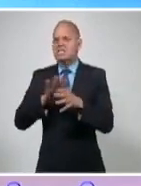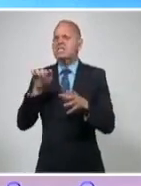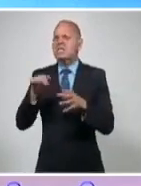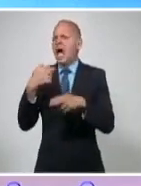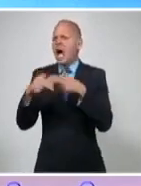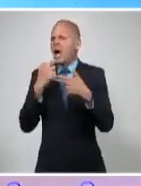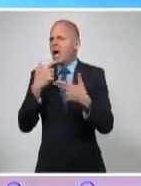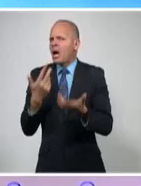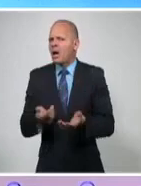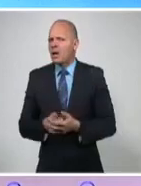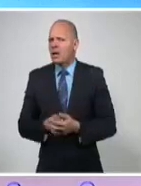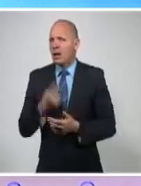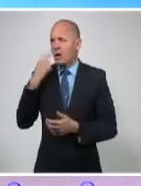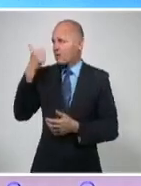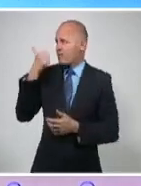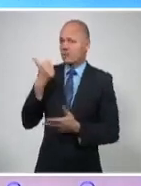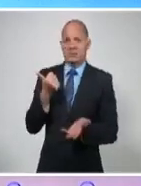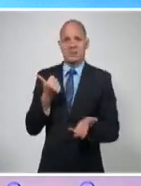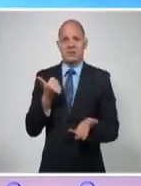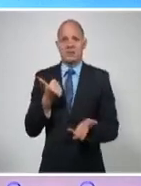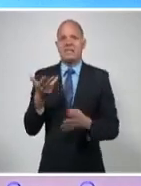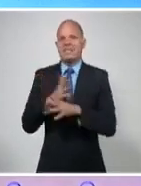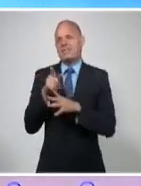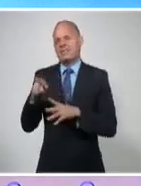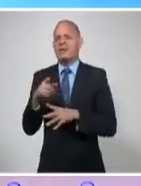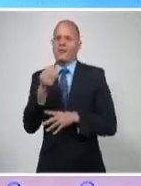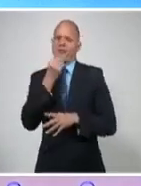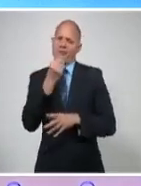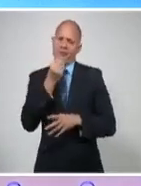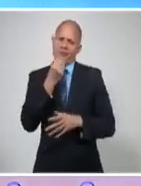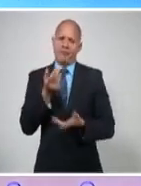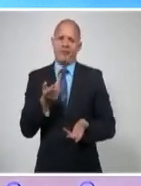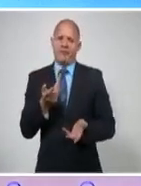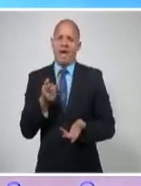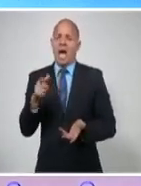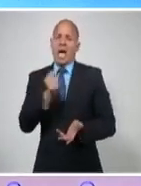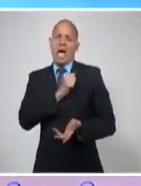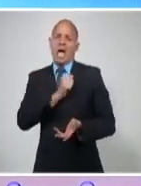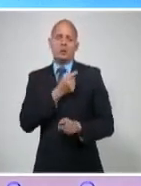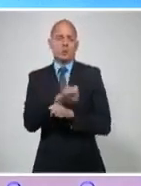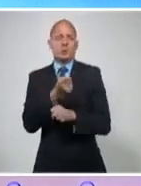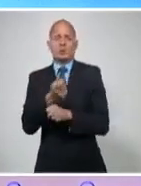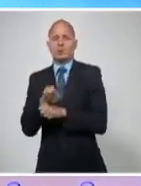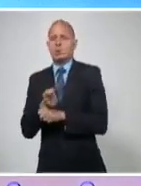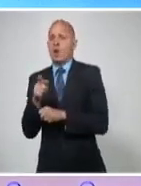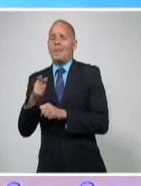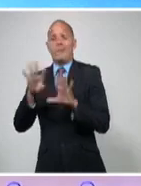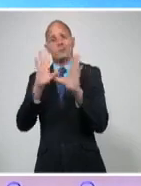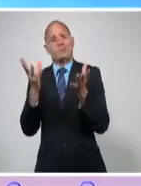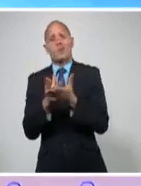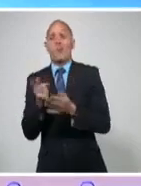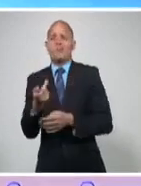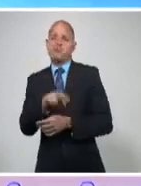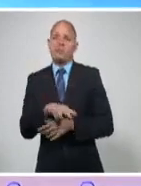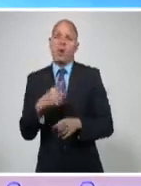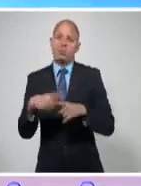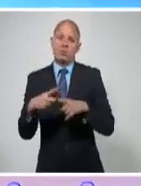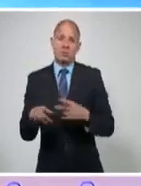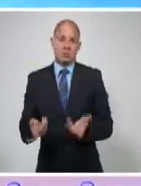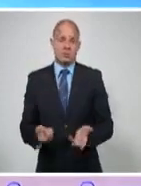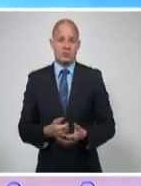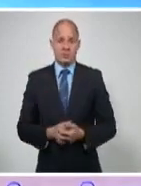cuando vemos esto, te puedes dar cuenta que combina la ingenuidad con el deseo de subvertir. Pero, ojo, no por eso debemos dejar de estar pendientes